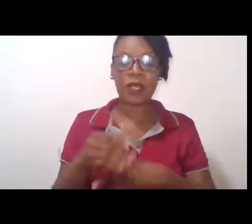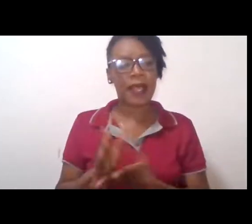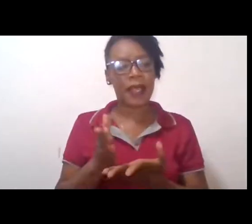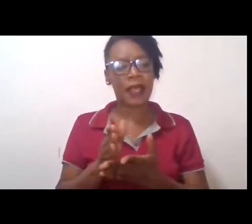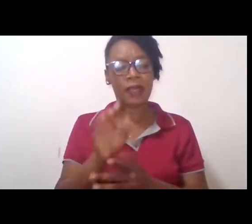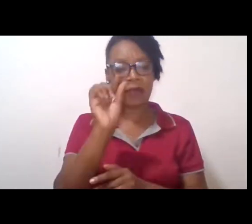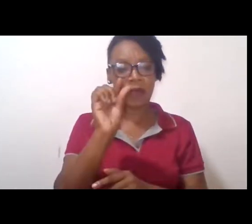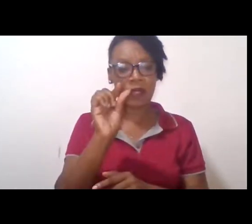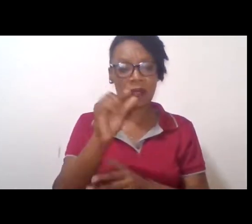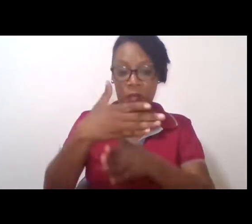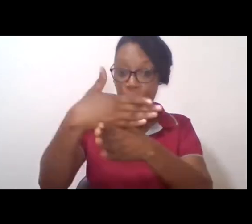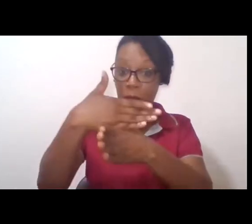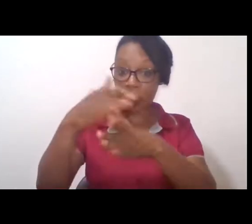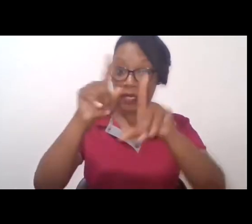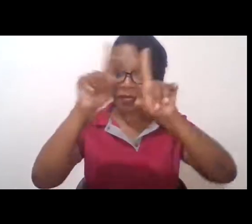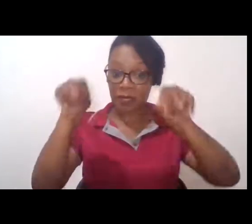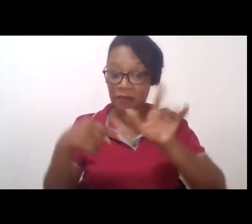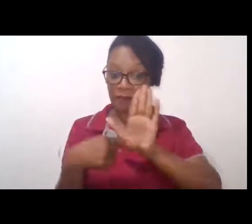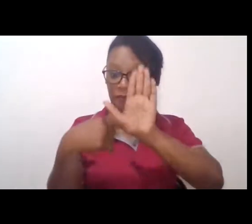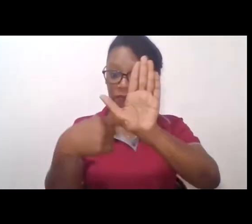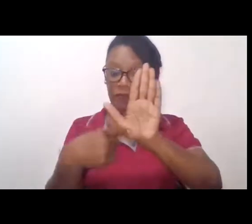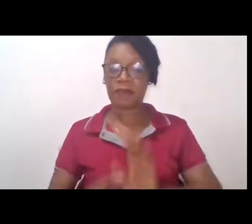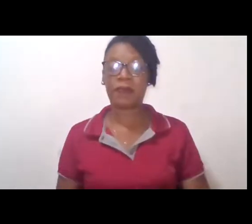iniciar, compartir con usted la presentación.